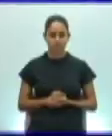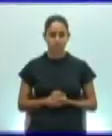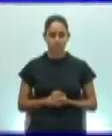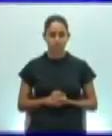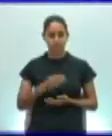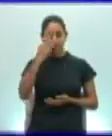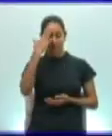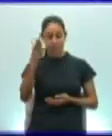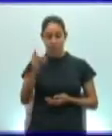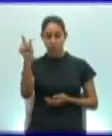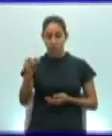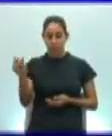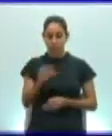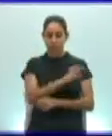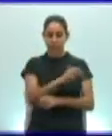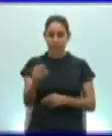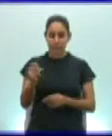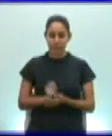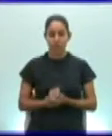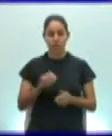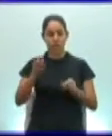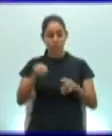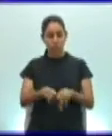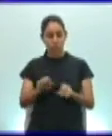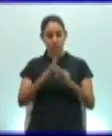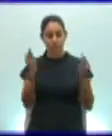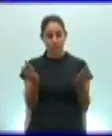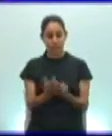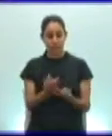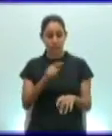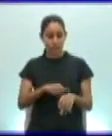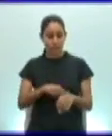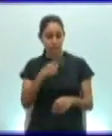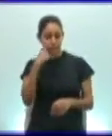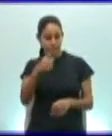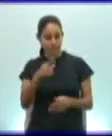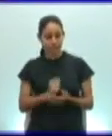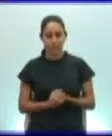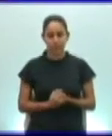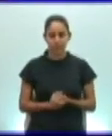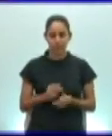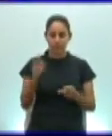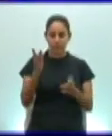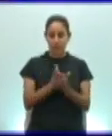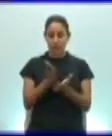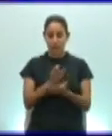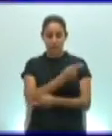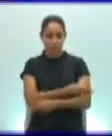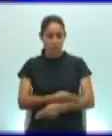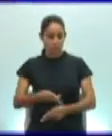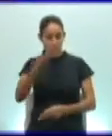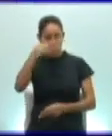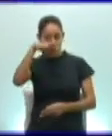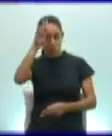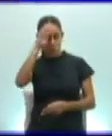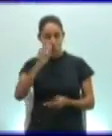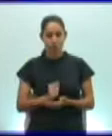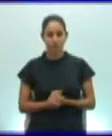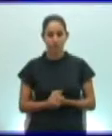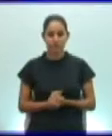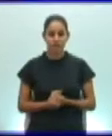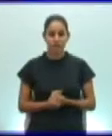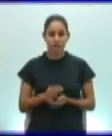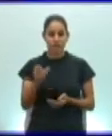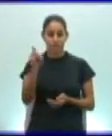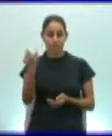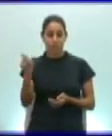Mis saludos, estudiantes, profesores y demás familiares que en estos momentos se ponen en contacto con nuestra clase de Historia de Cuba, específicamente para los